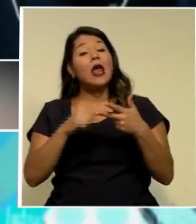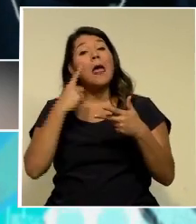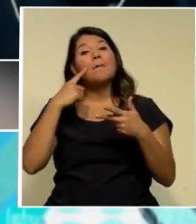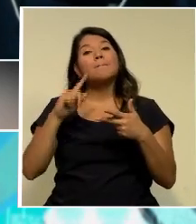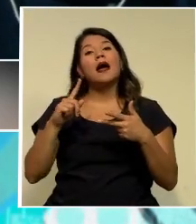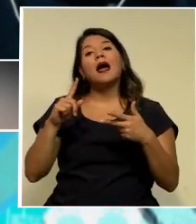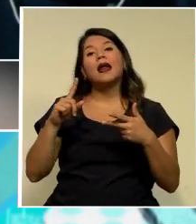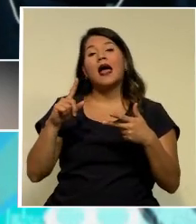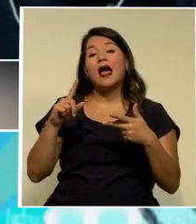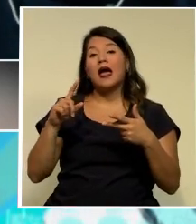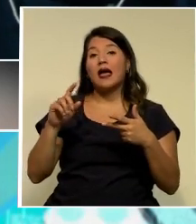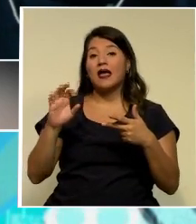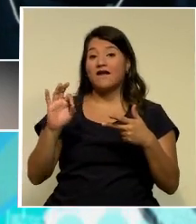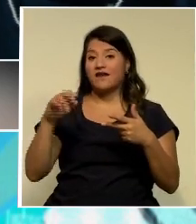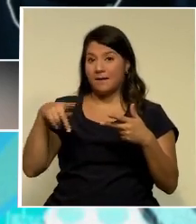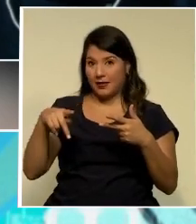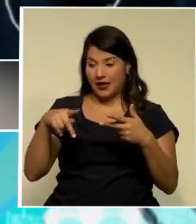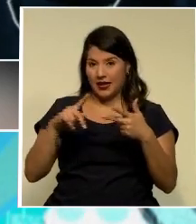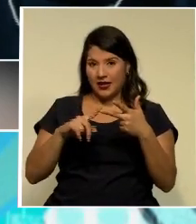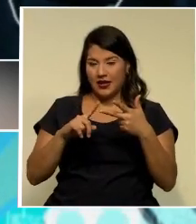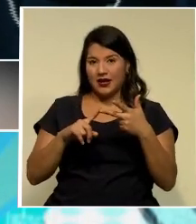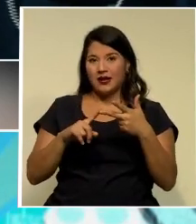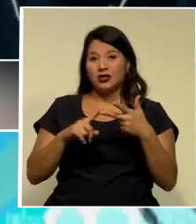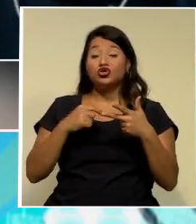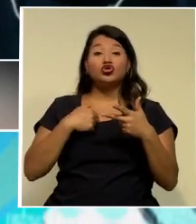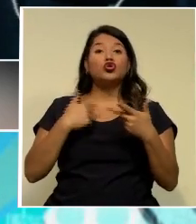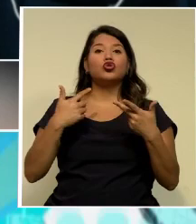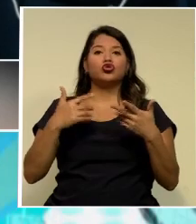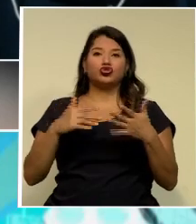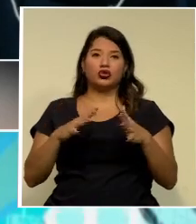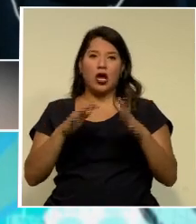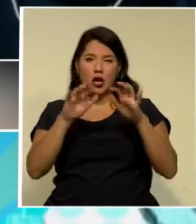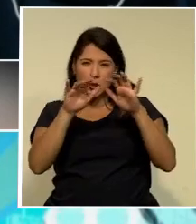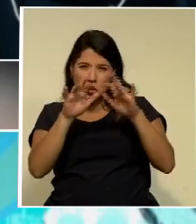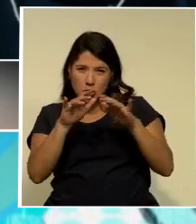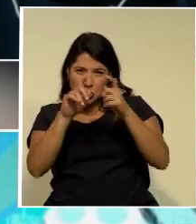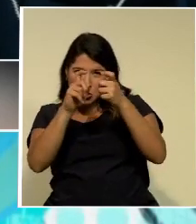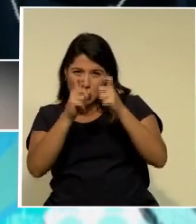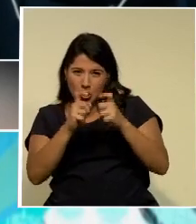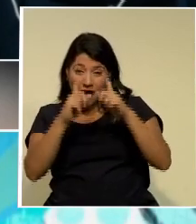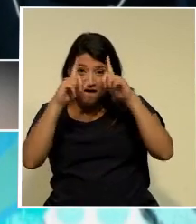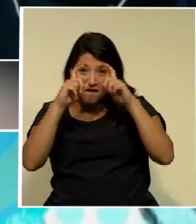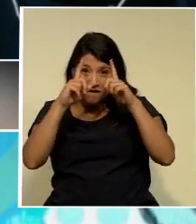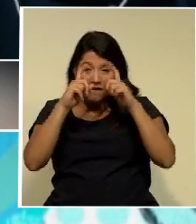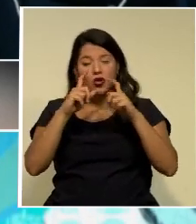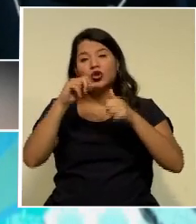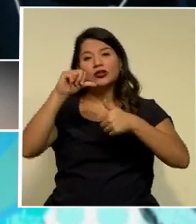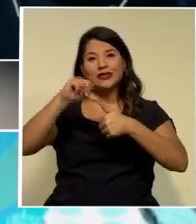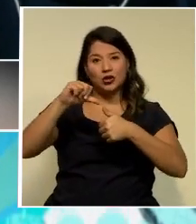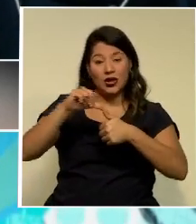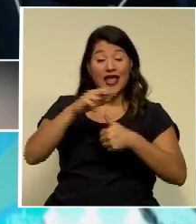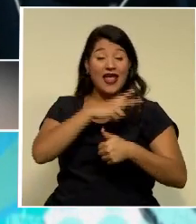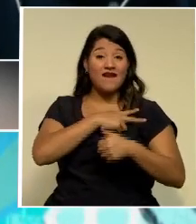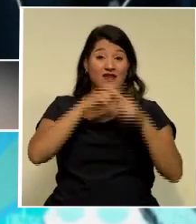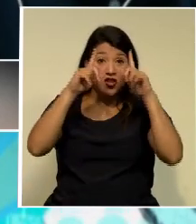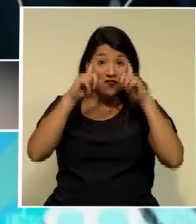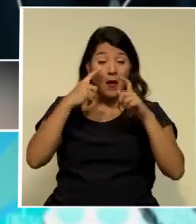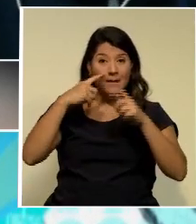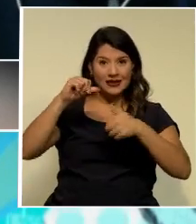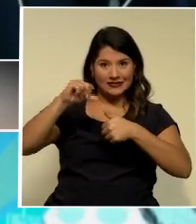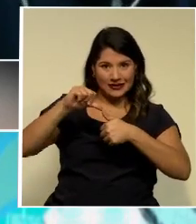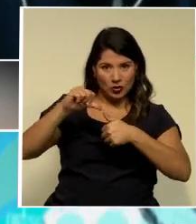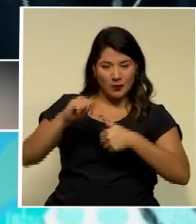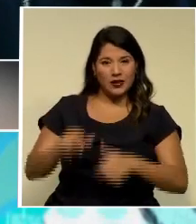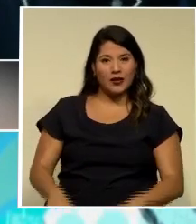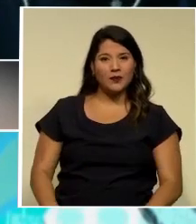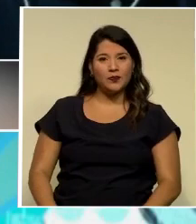Press y yo ya era digamos, el editor para fotografía de Centroamérica y el jefe de fotografía para Centroamérica. Eso es en